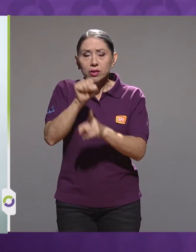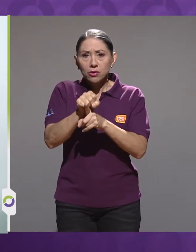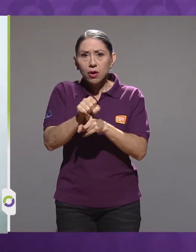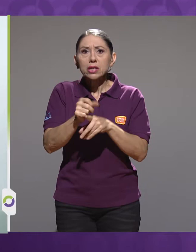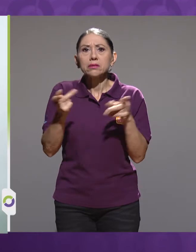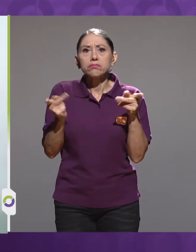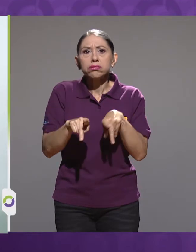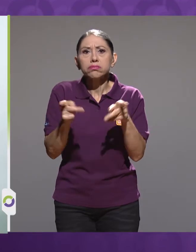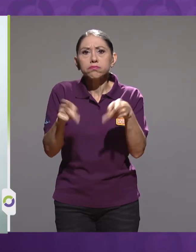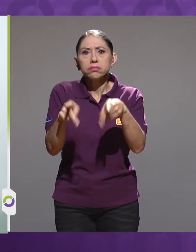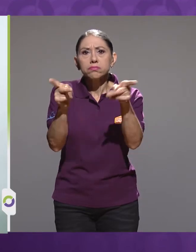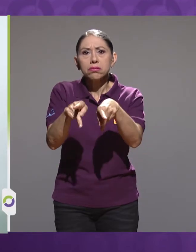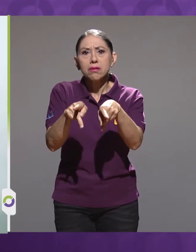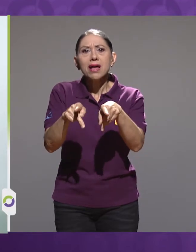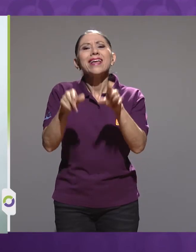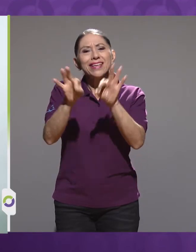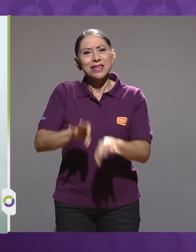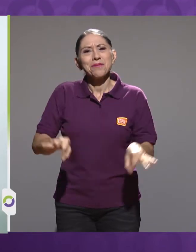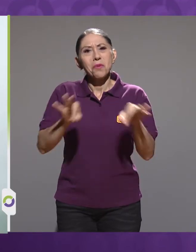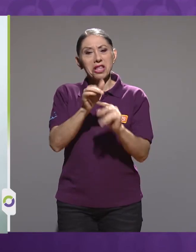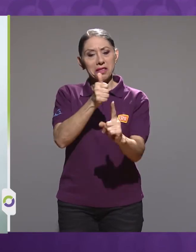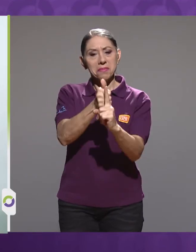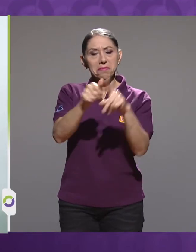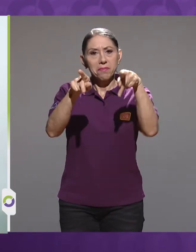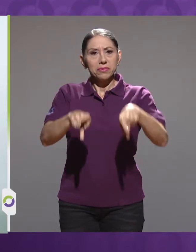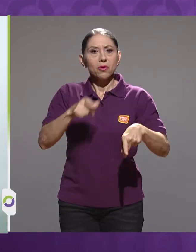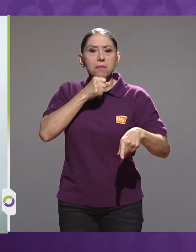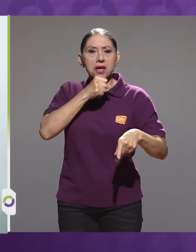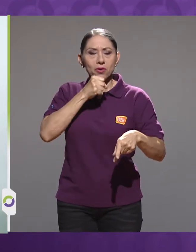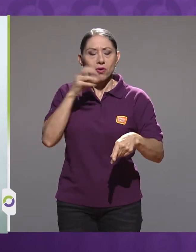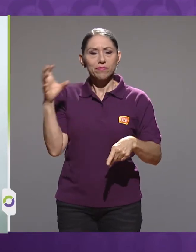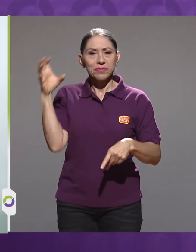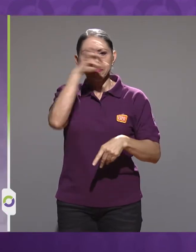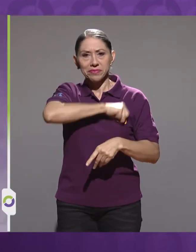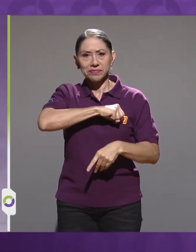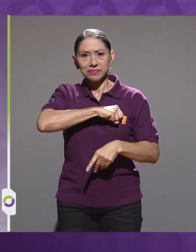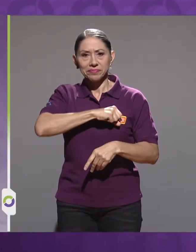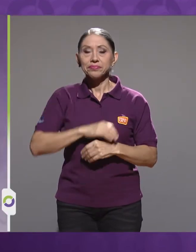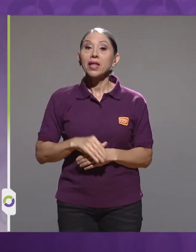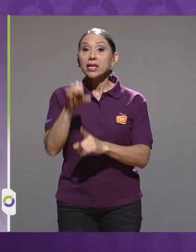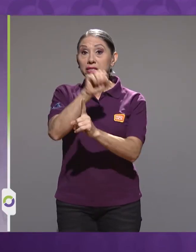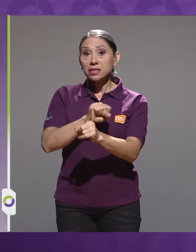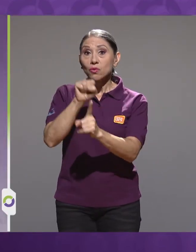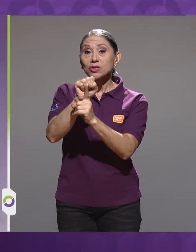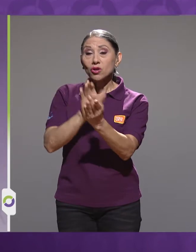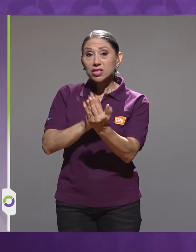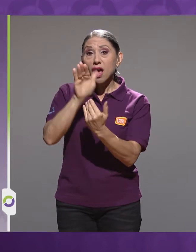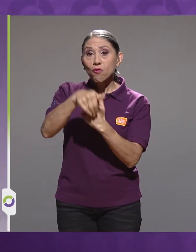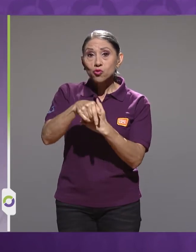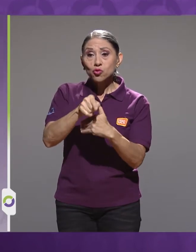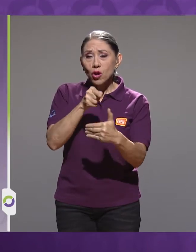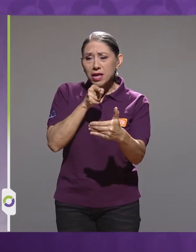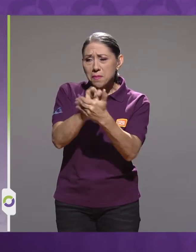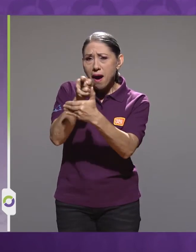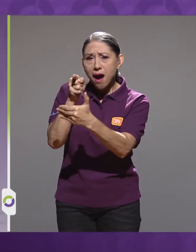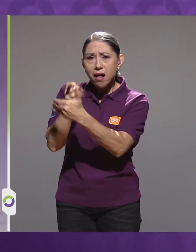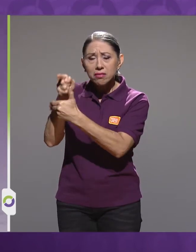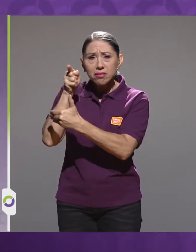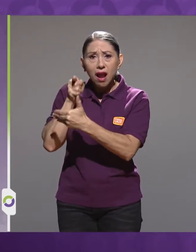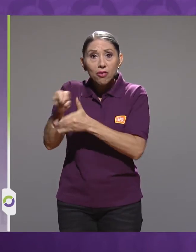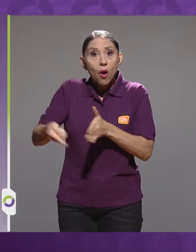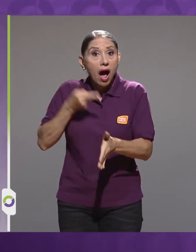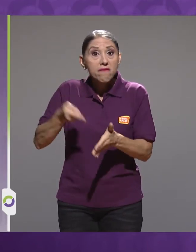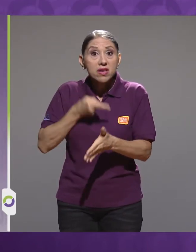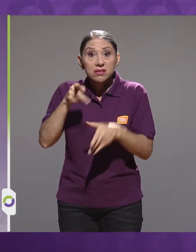tipo de situaciones es importante que las personas adultas mayores lo vayan detectando. Las situaciones de abuso y maltrato son sin duda